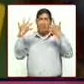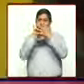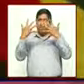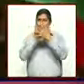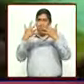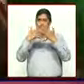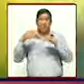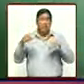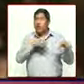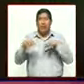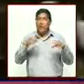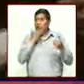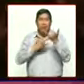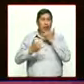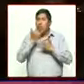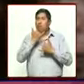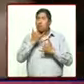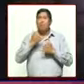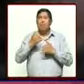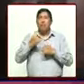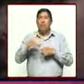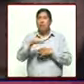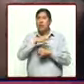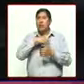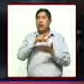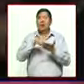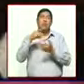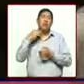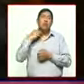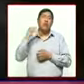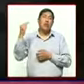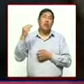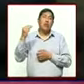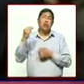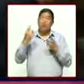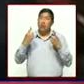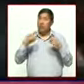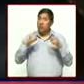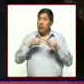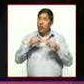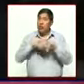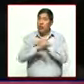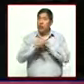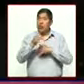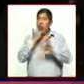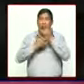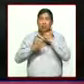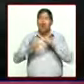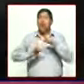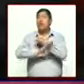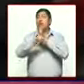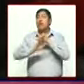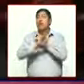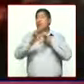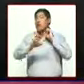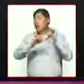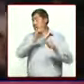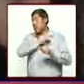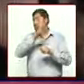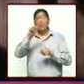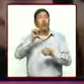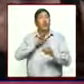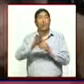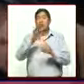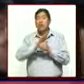principal de ingreso al edificio nuevo de la Asamblea Legislativa. Lograron ingresar, como vemos en imágenes, el resguardo policial no fue